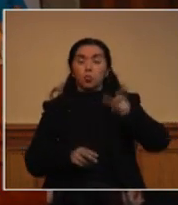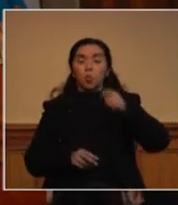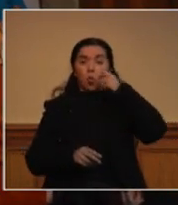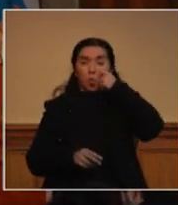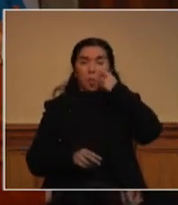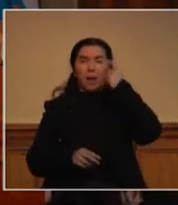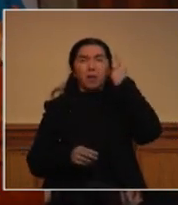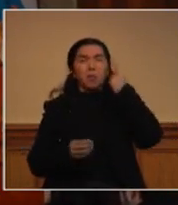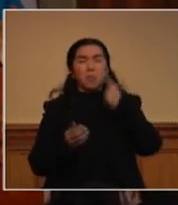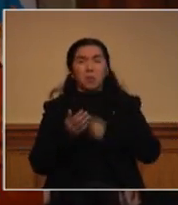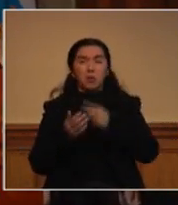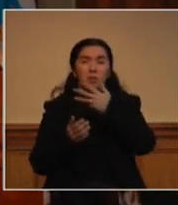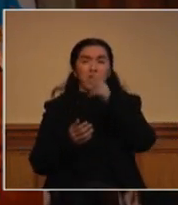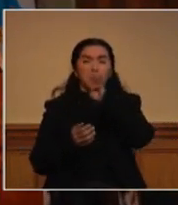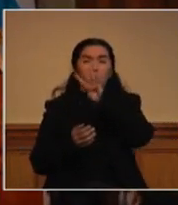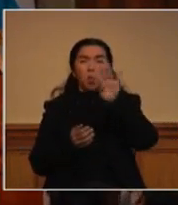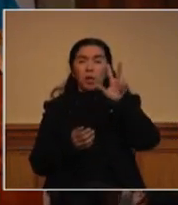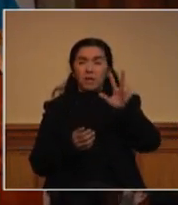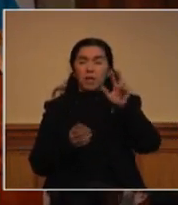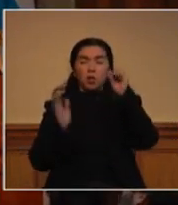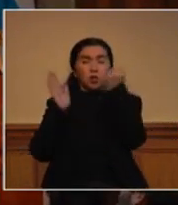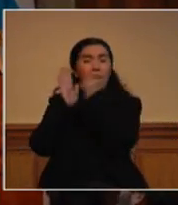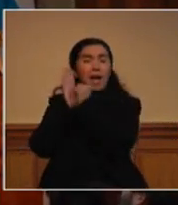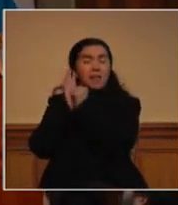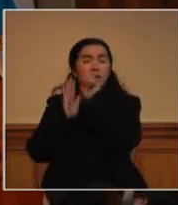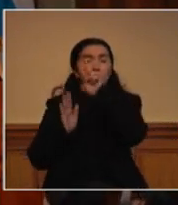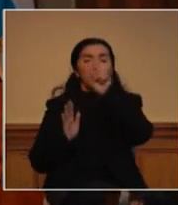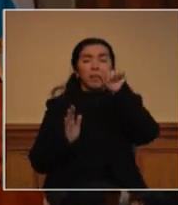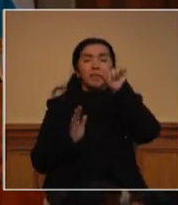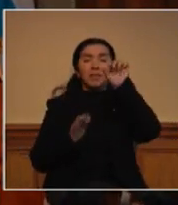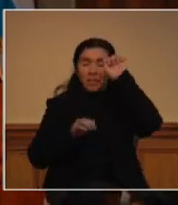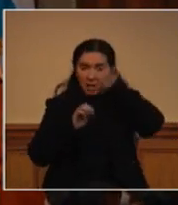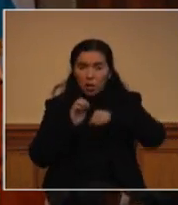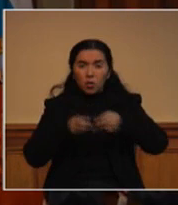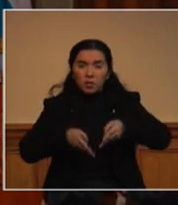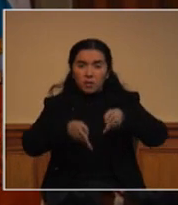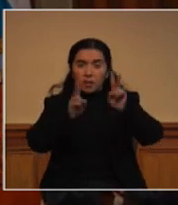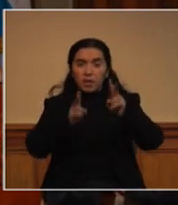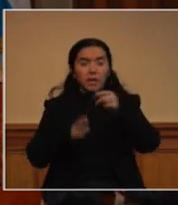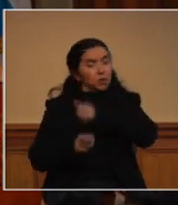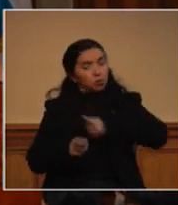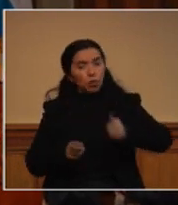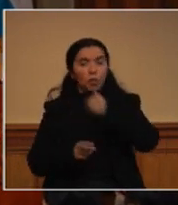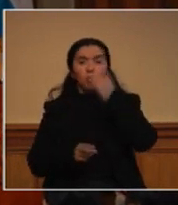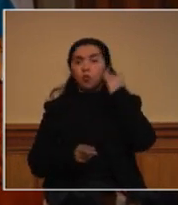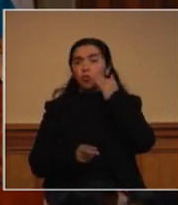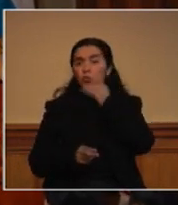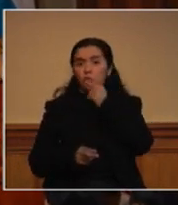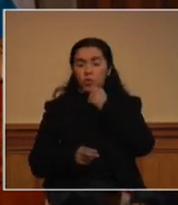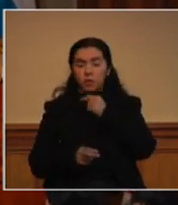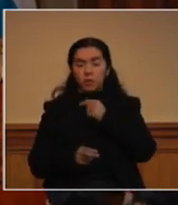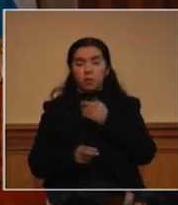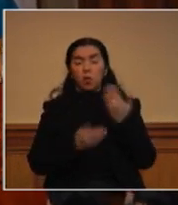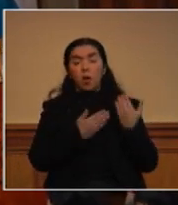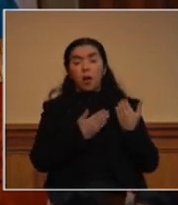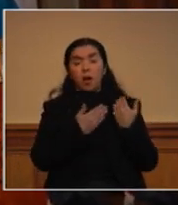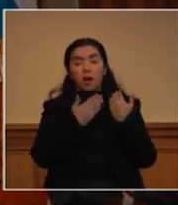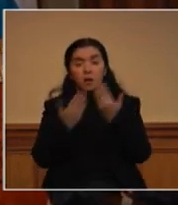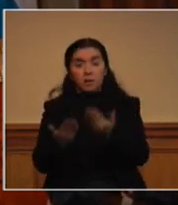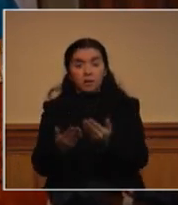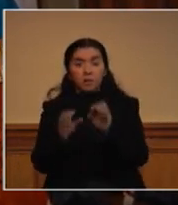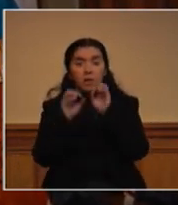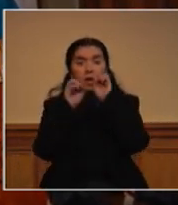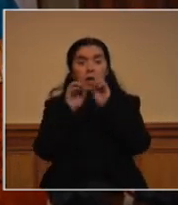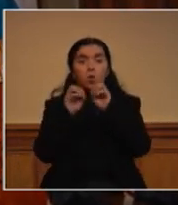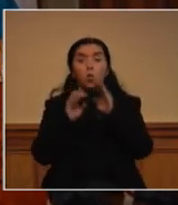1948, por medio de la cual en el artículo 26 se reconoce el derecho de todos los niños a recibir una